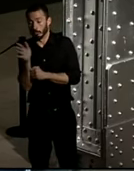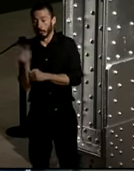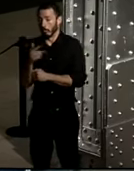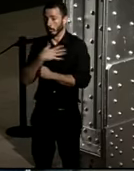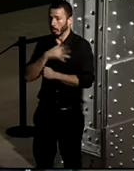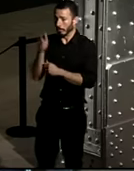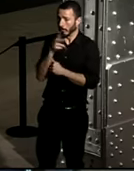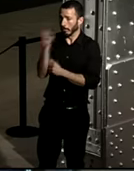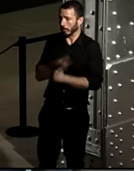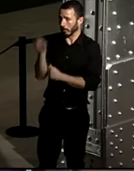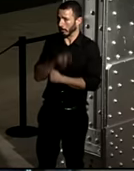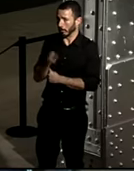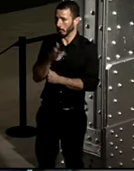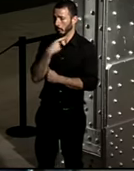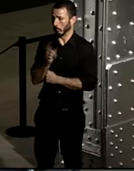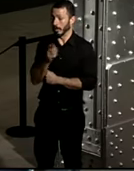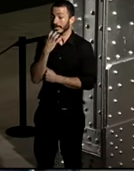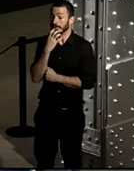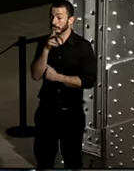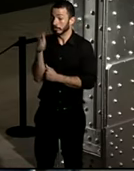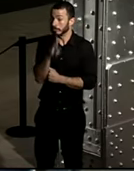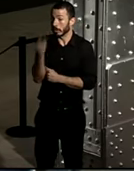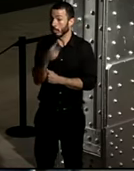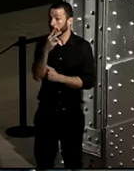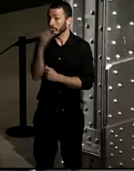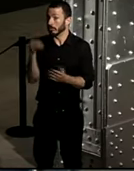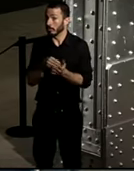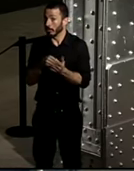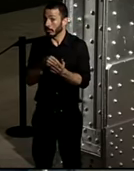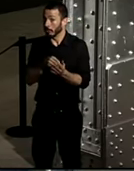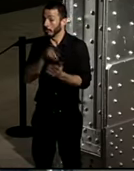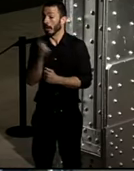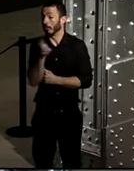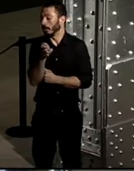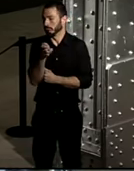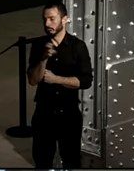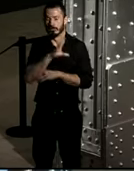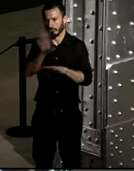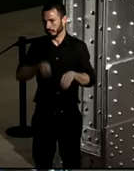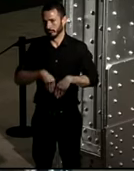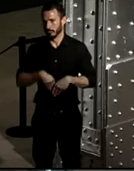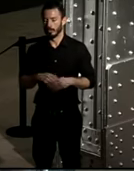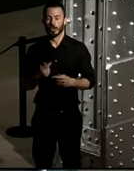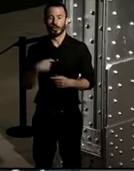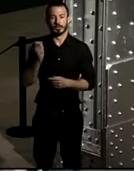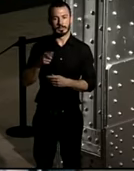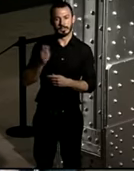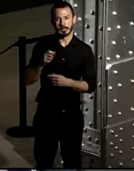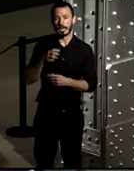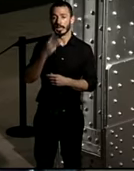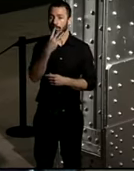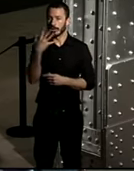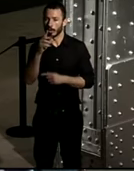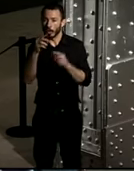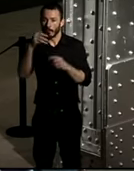buena, la segunda también ya me vale. Y yo he rodado hasta ahora siempre en 35 milímetros, cosa que se ha